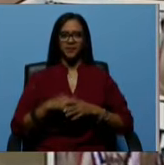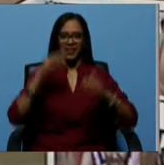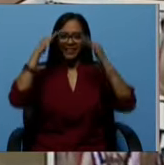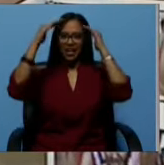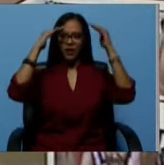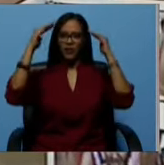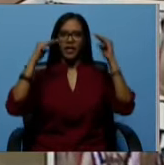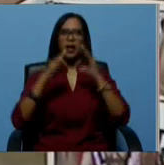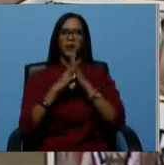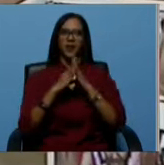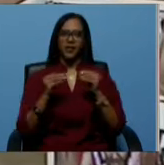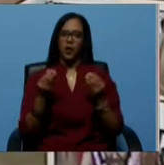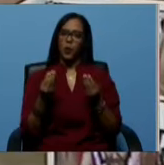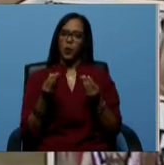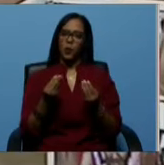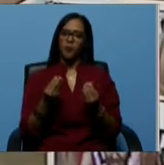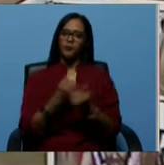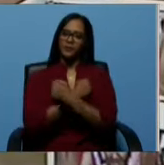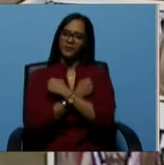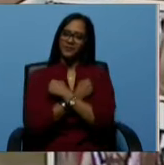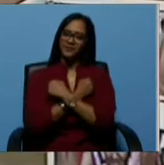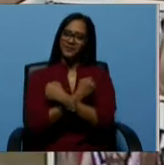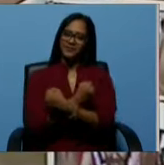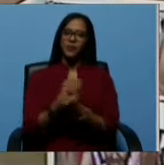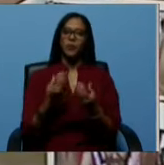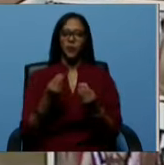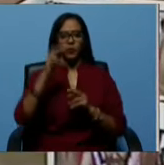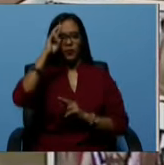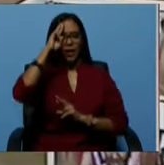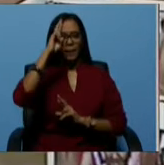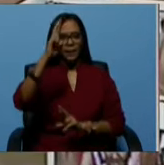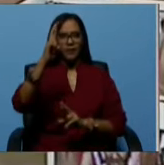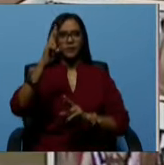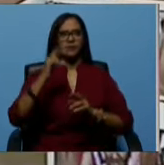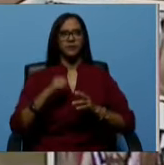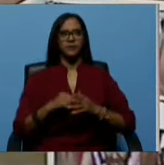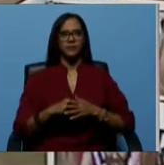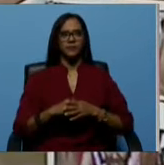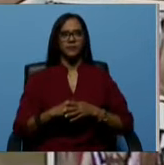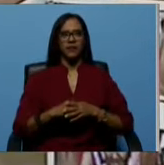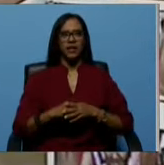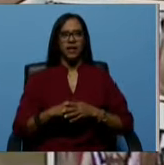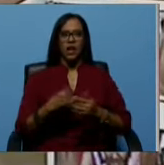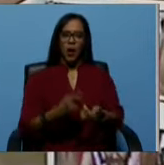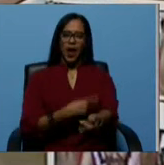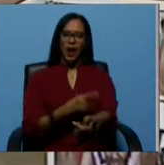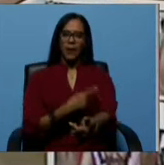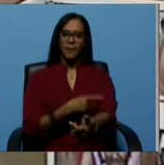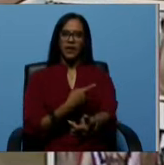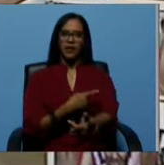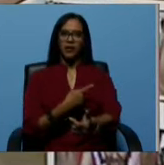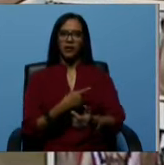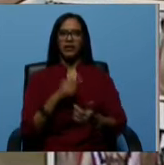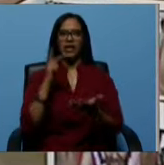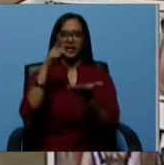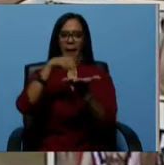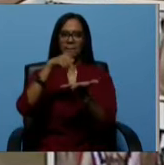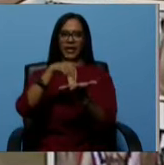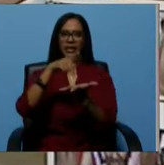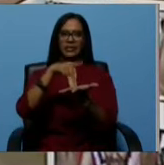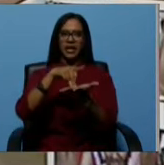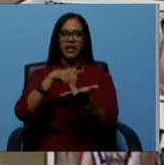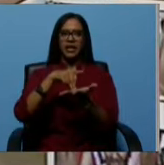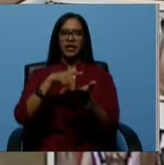Saludamos a todos y a todos con mucho cariño, mucho respeto. Los hermanos y hermanas que están presentes en